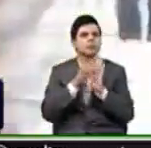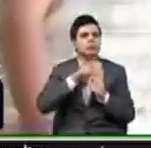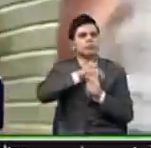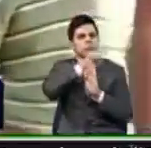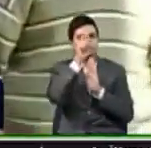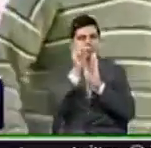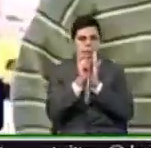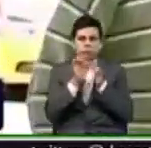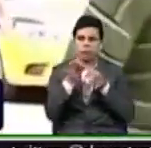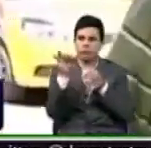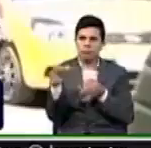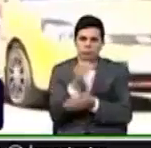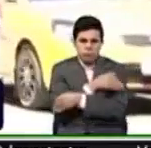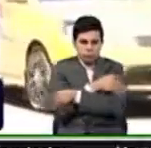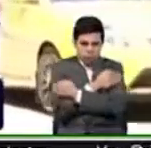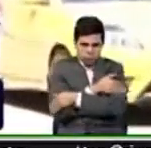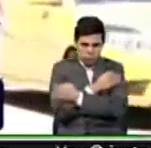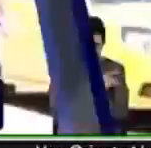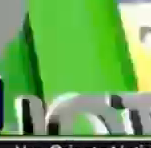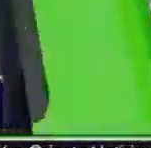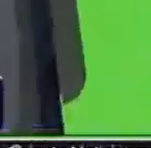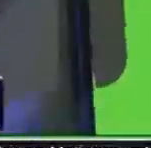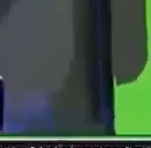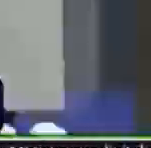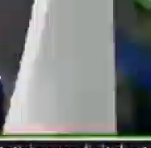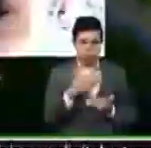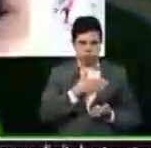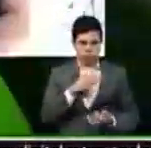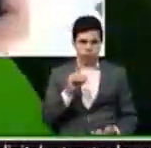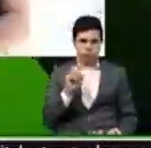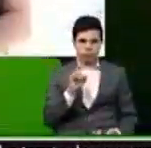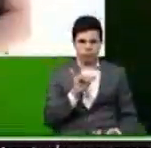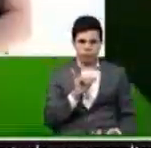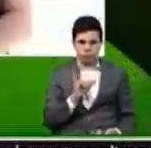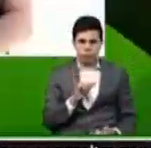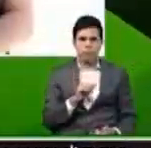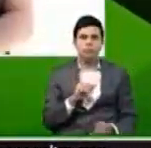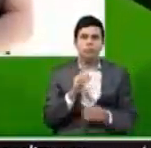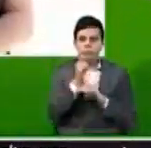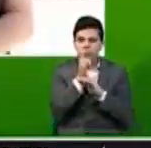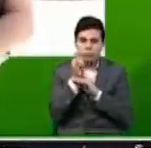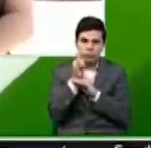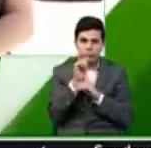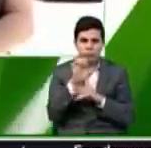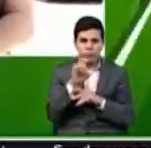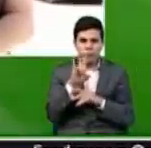que tenemos desde el municipio de Pamplona. Les informó para Oriente Noticias Dolly Xiomara Niño con la cámara de Eduard Suárez.